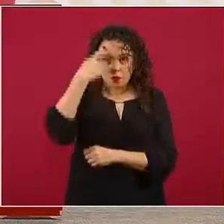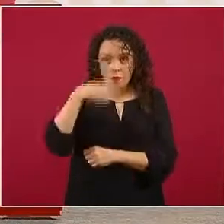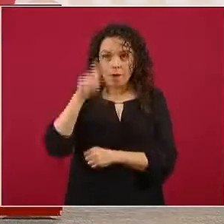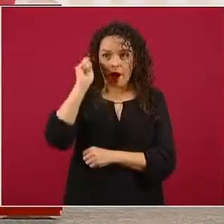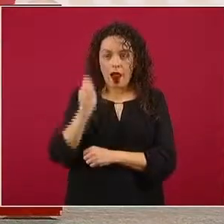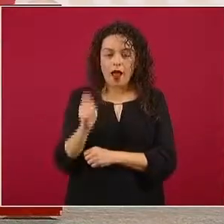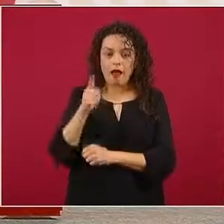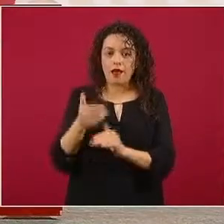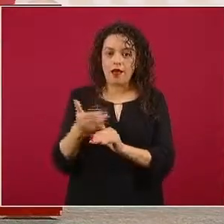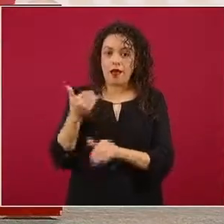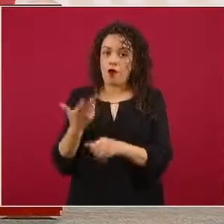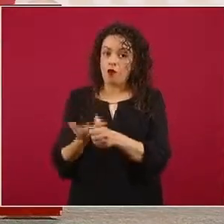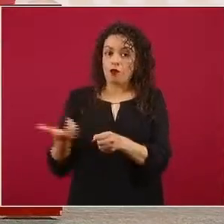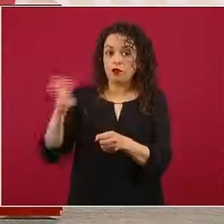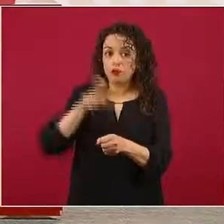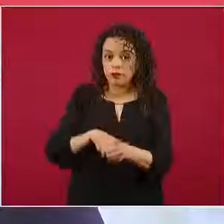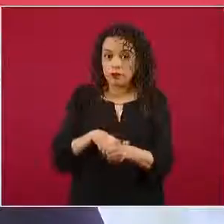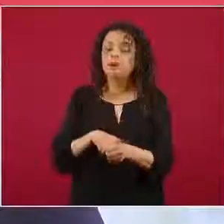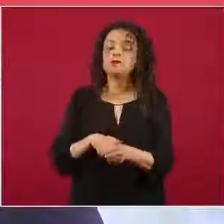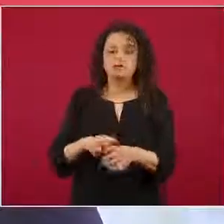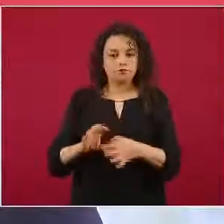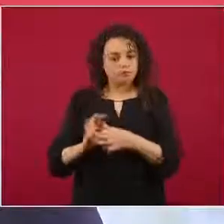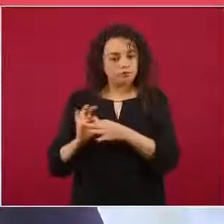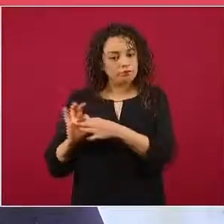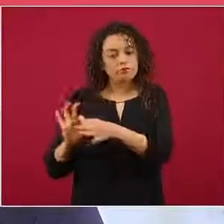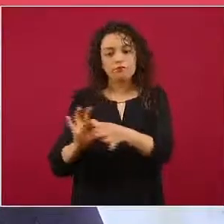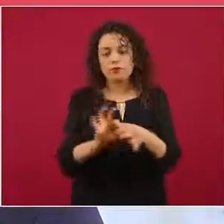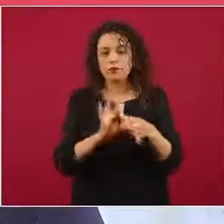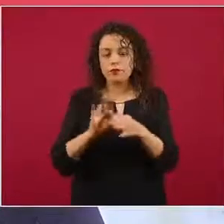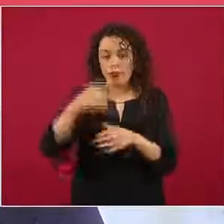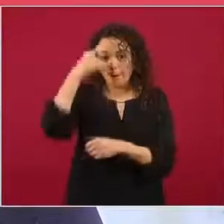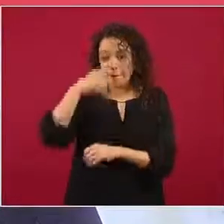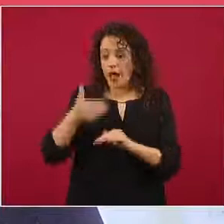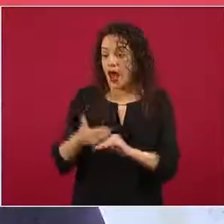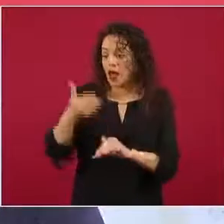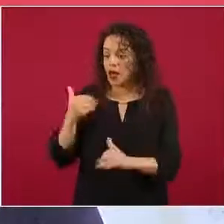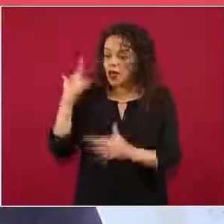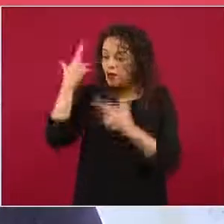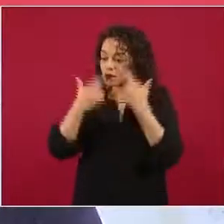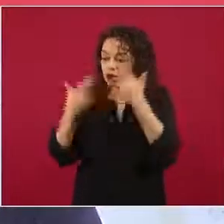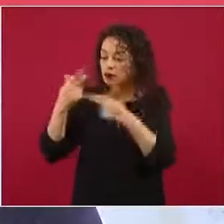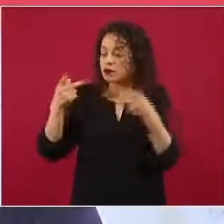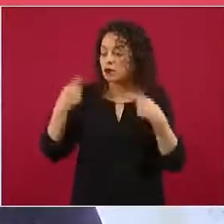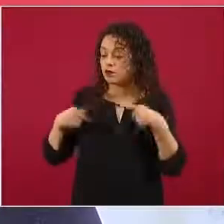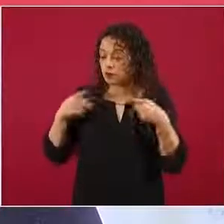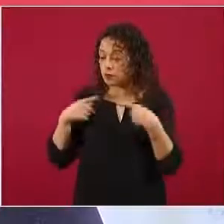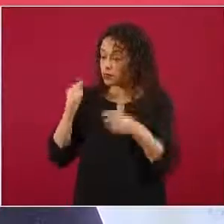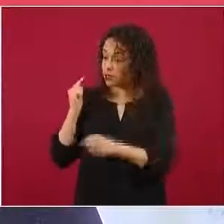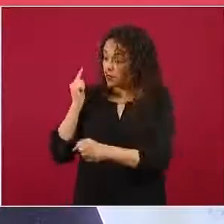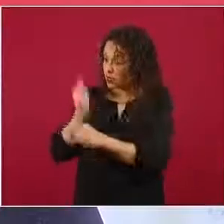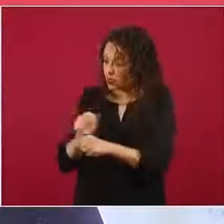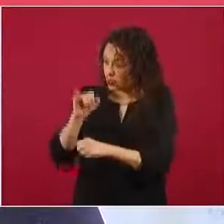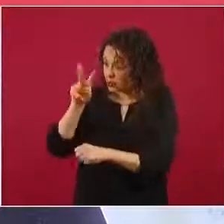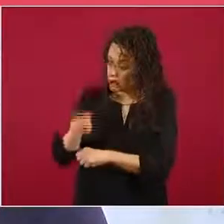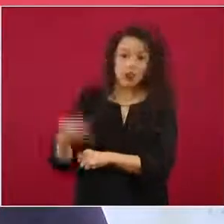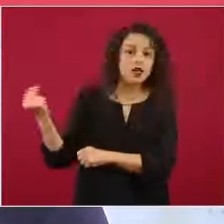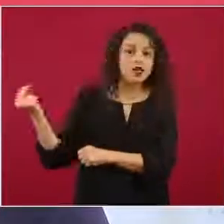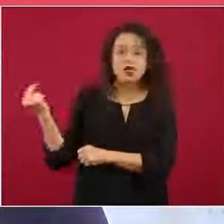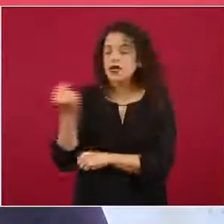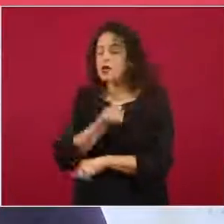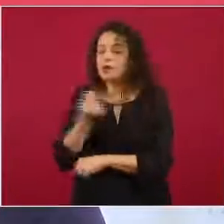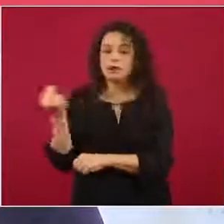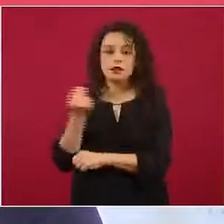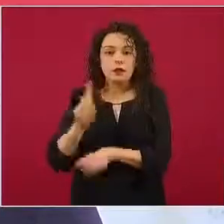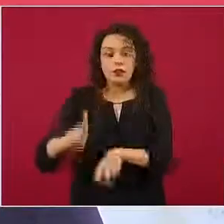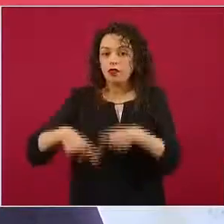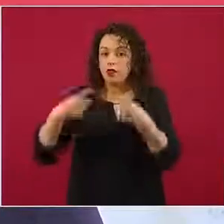en coordinación para, ante la valoración de la persona, si se identifica que efectivamente requiere